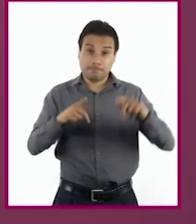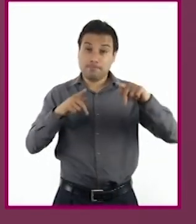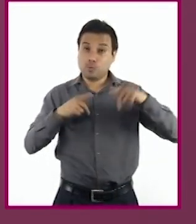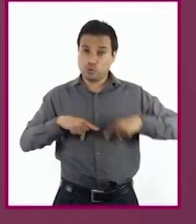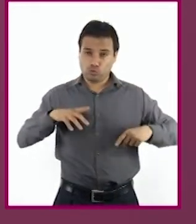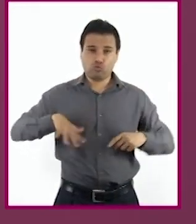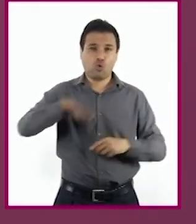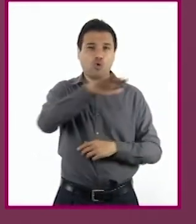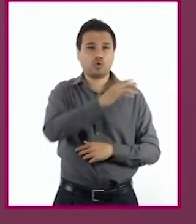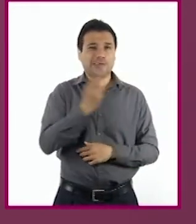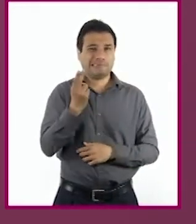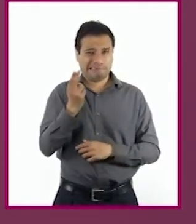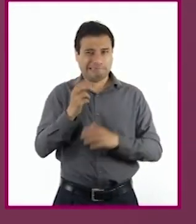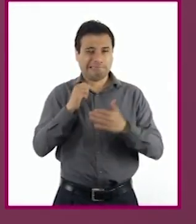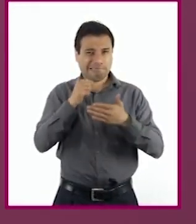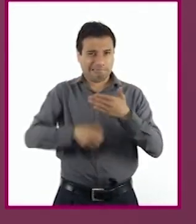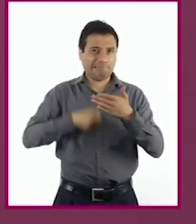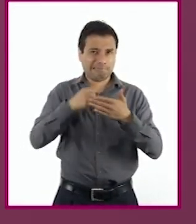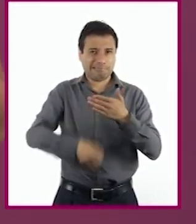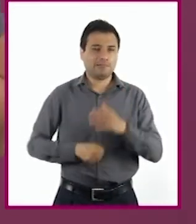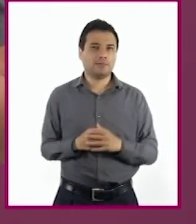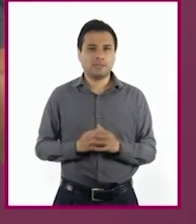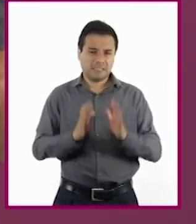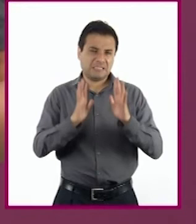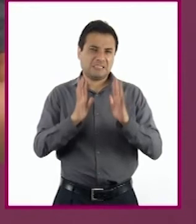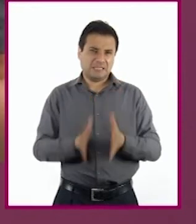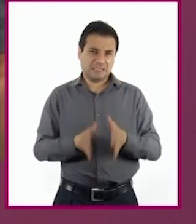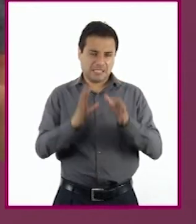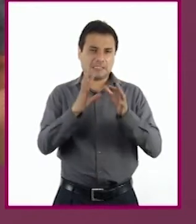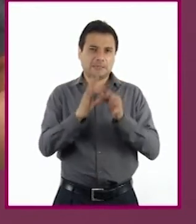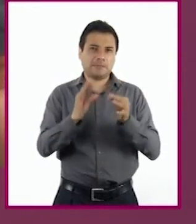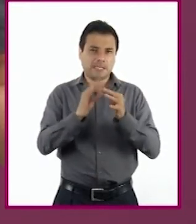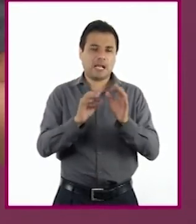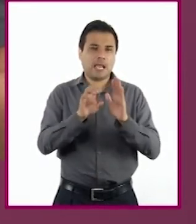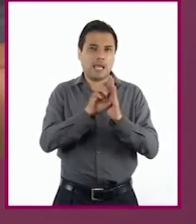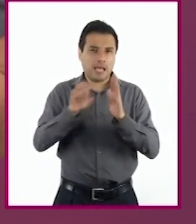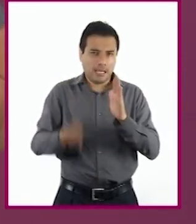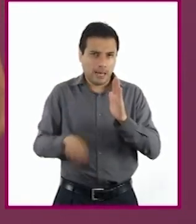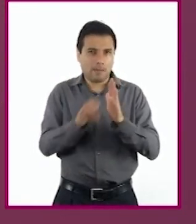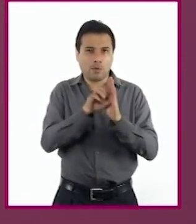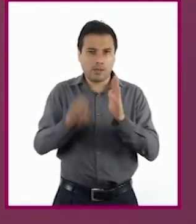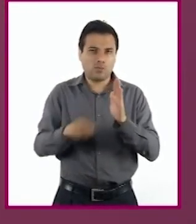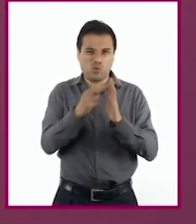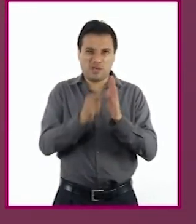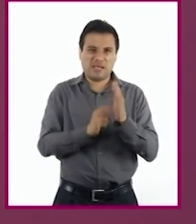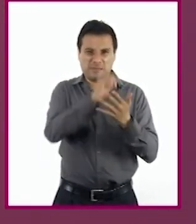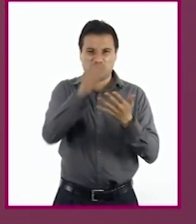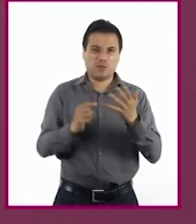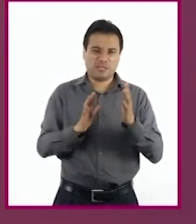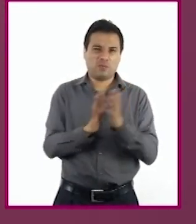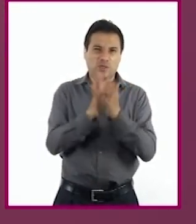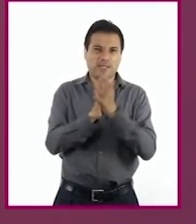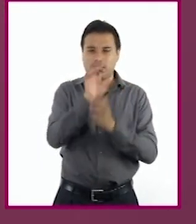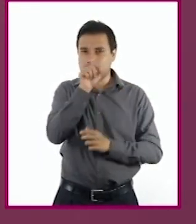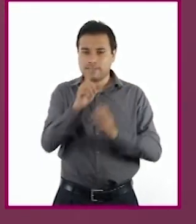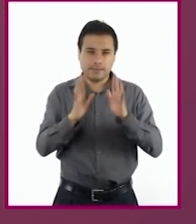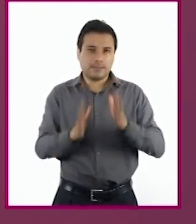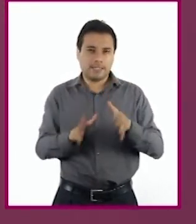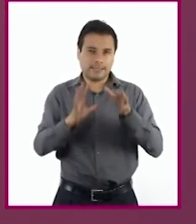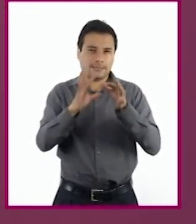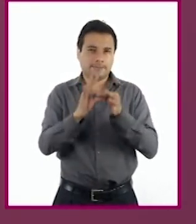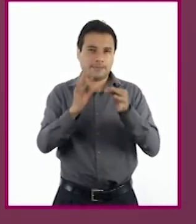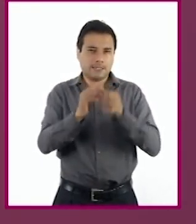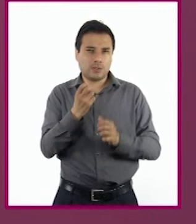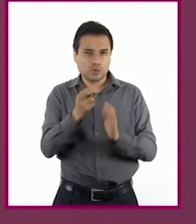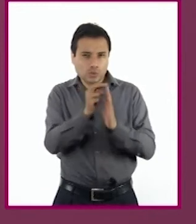ciudadanía en ese proceso. Revisamos algunos ejemplos sobre los principios de la democracia y explicamos la manera en que